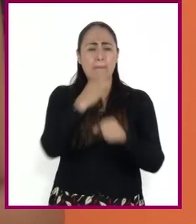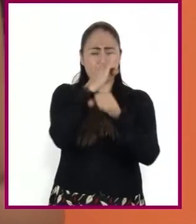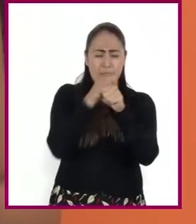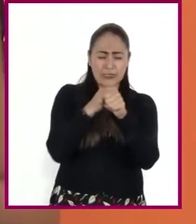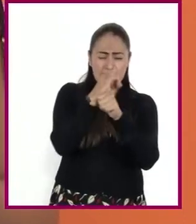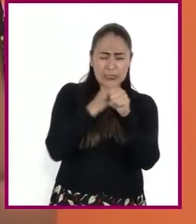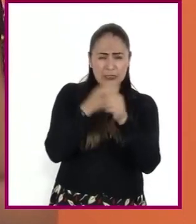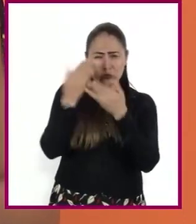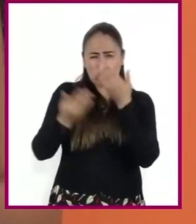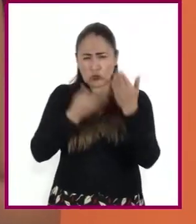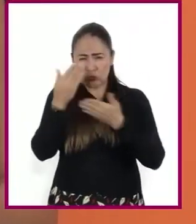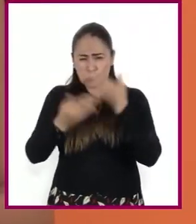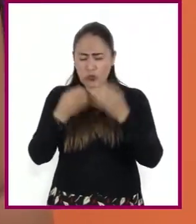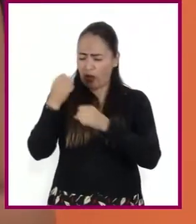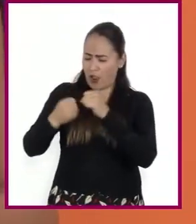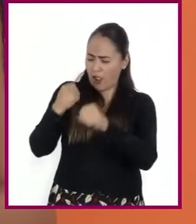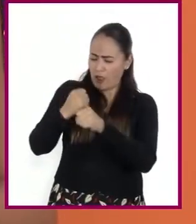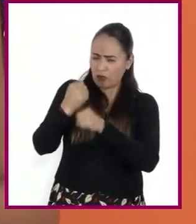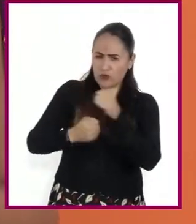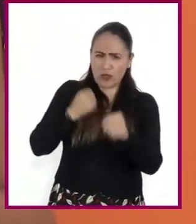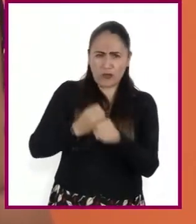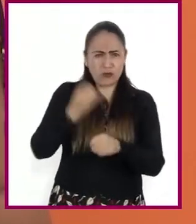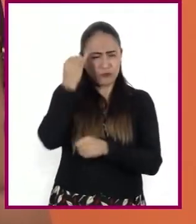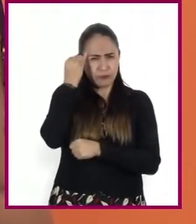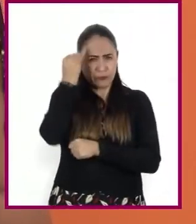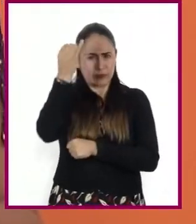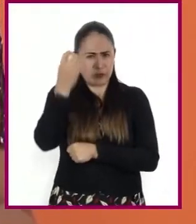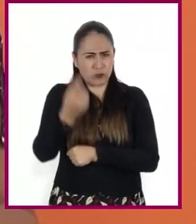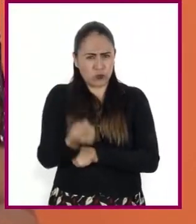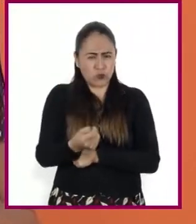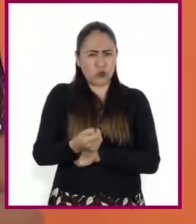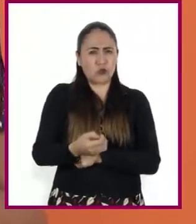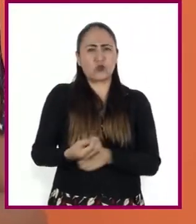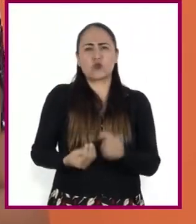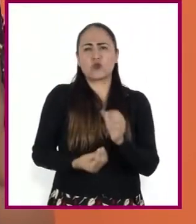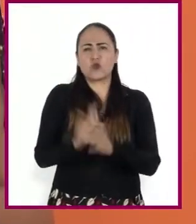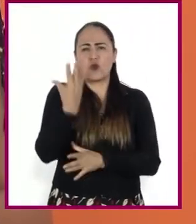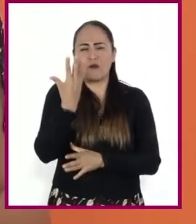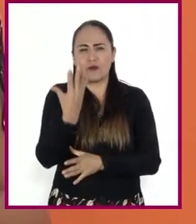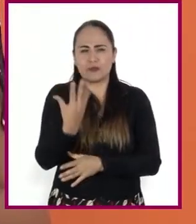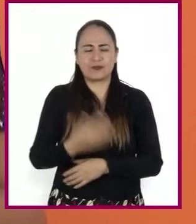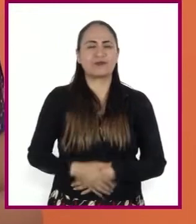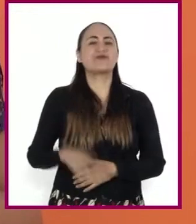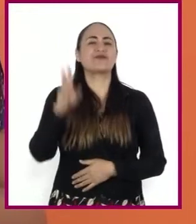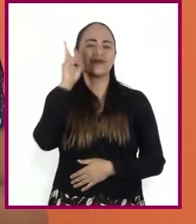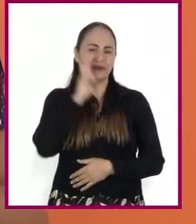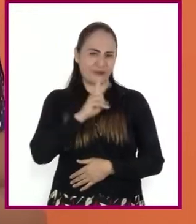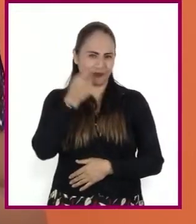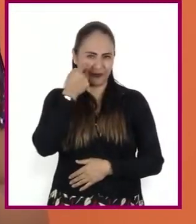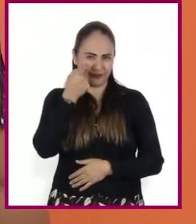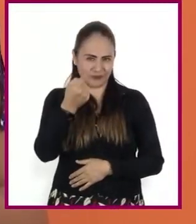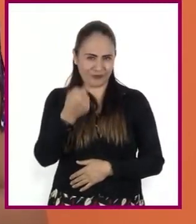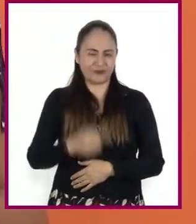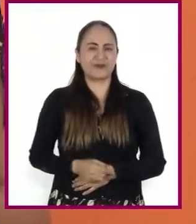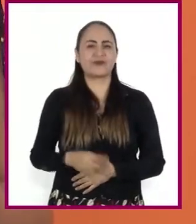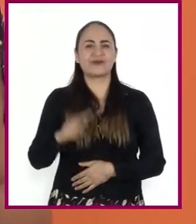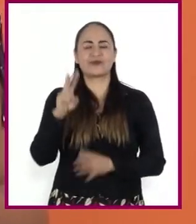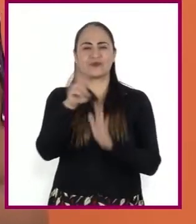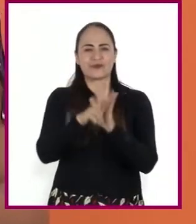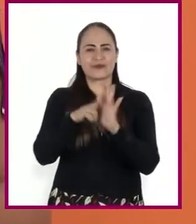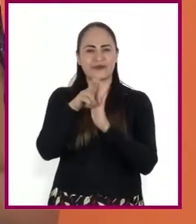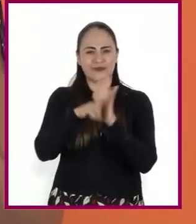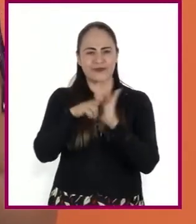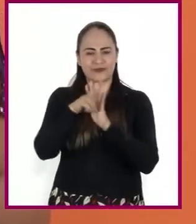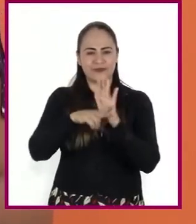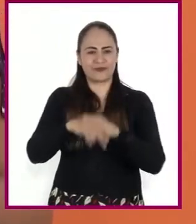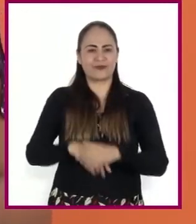estudios, se formularon nuevas teorías. Para que comprendas mejor, vamos a ver el siguiente recurso audiovisual con el